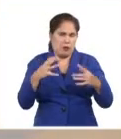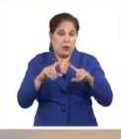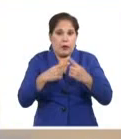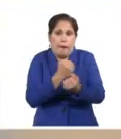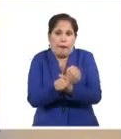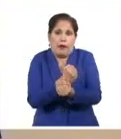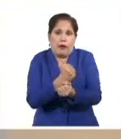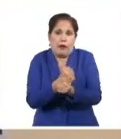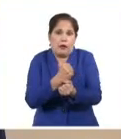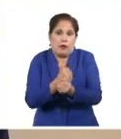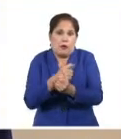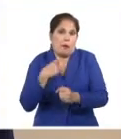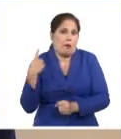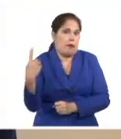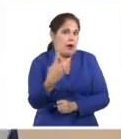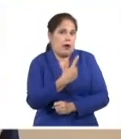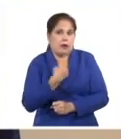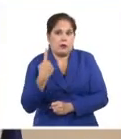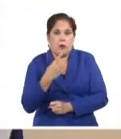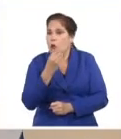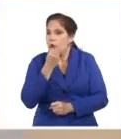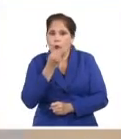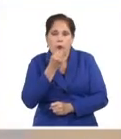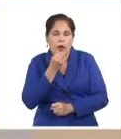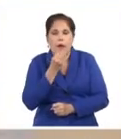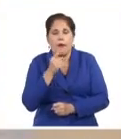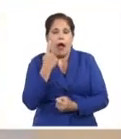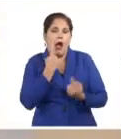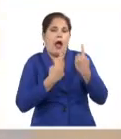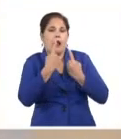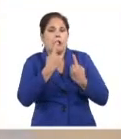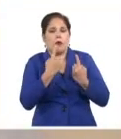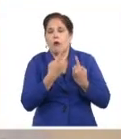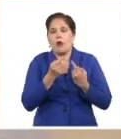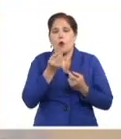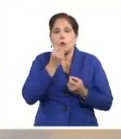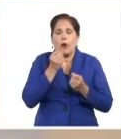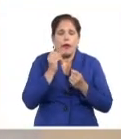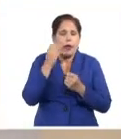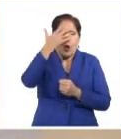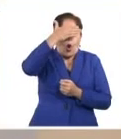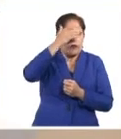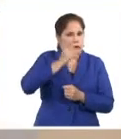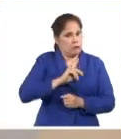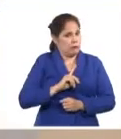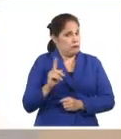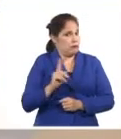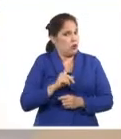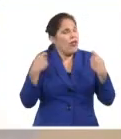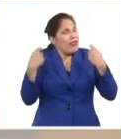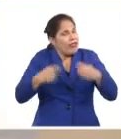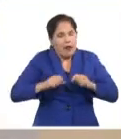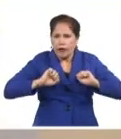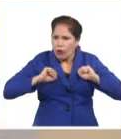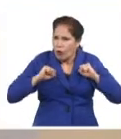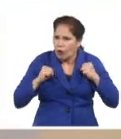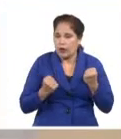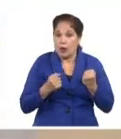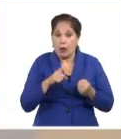semejante riesgo, nadie puede darse el lujo de ser indiferente, ni se puede perder un